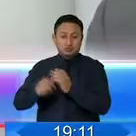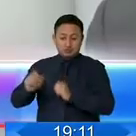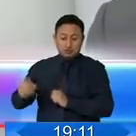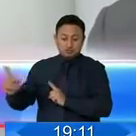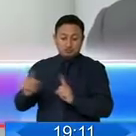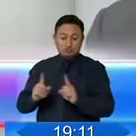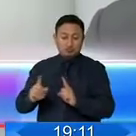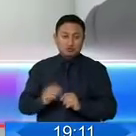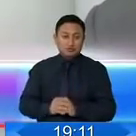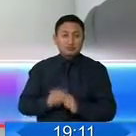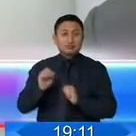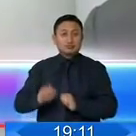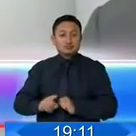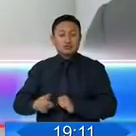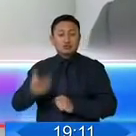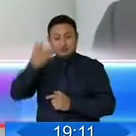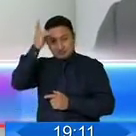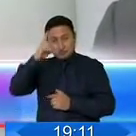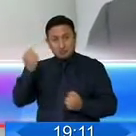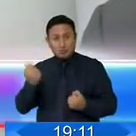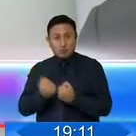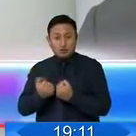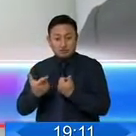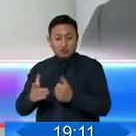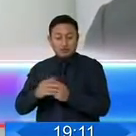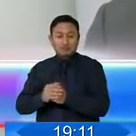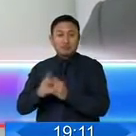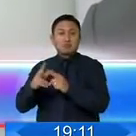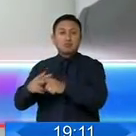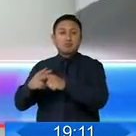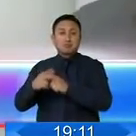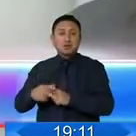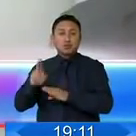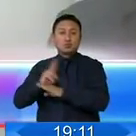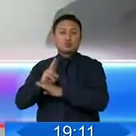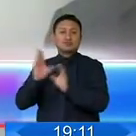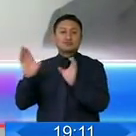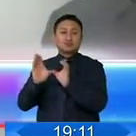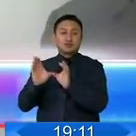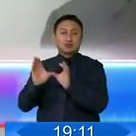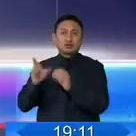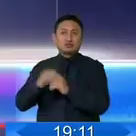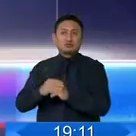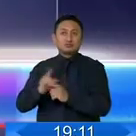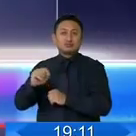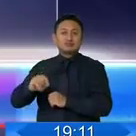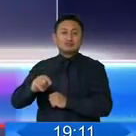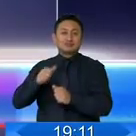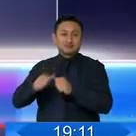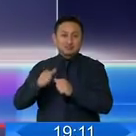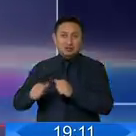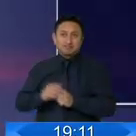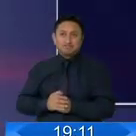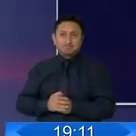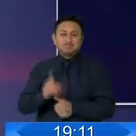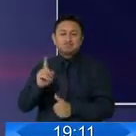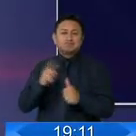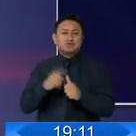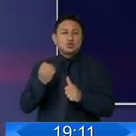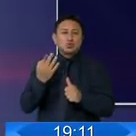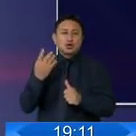concurrieron a las decisiones sobre emisión y uso de certificados de tesorería. La primera glosa asciende